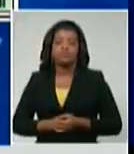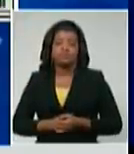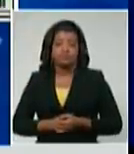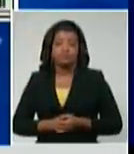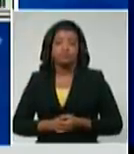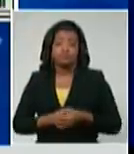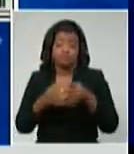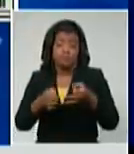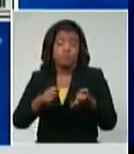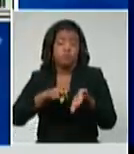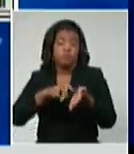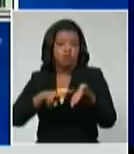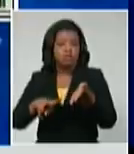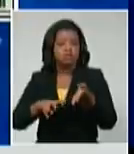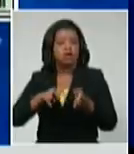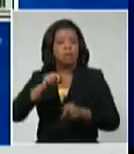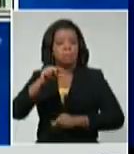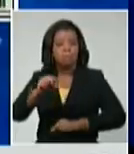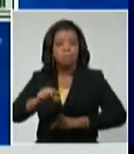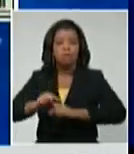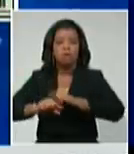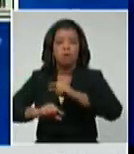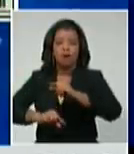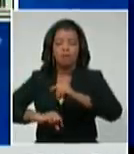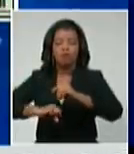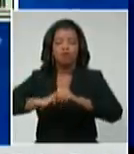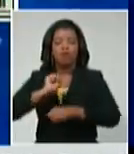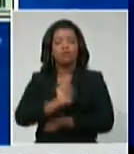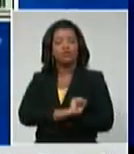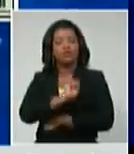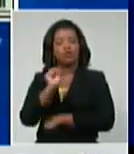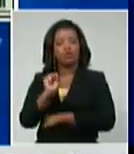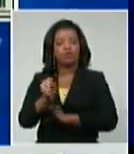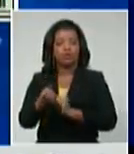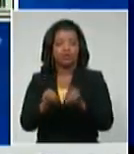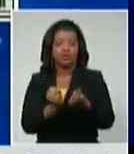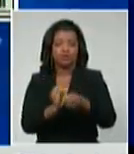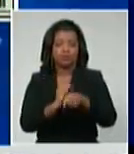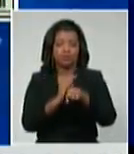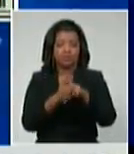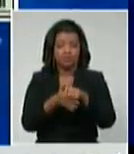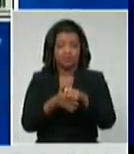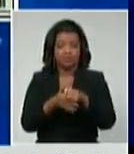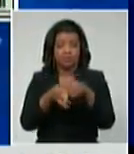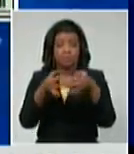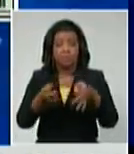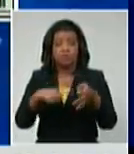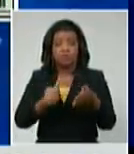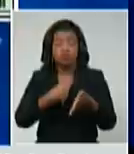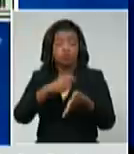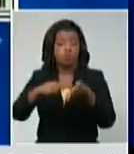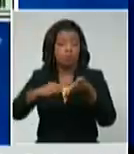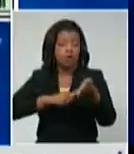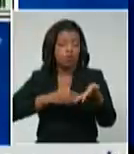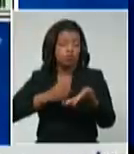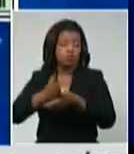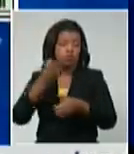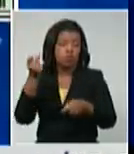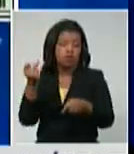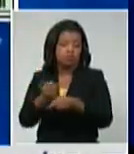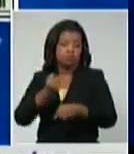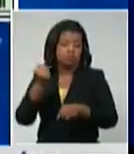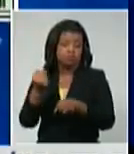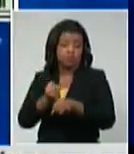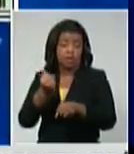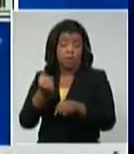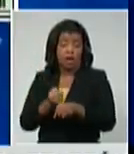ha logrado el control de la enfermedad y que con la estrategia que se sigue en este evento,